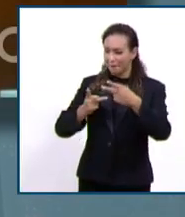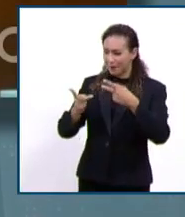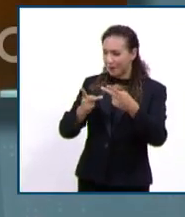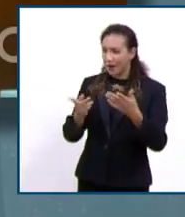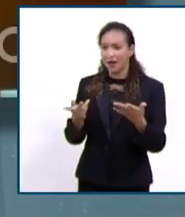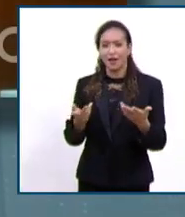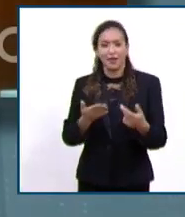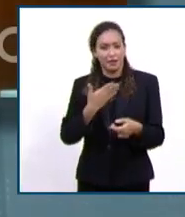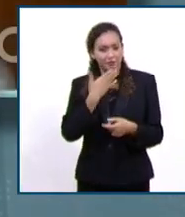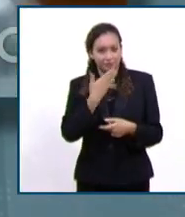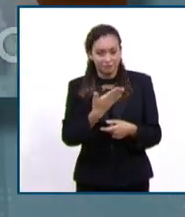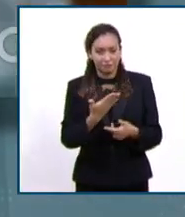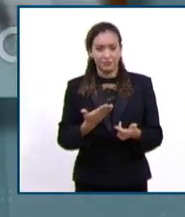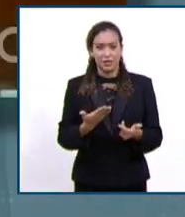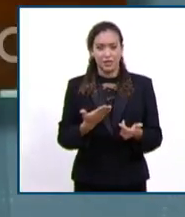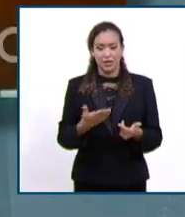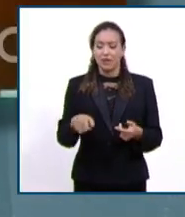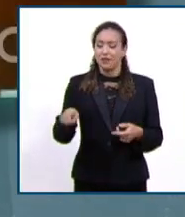reservada,